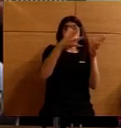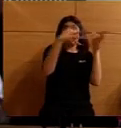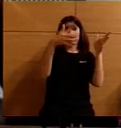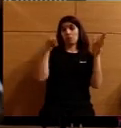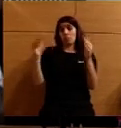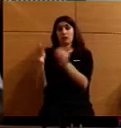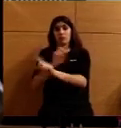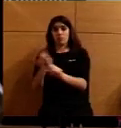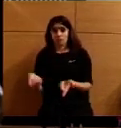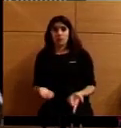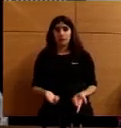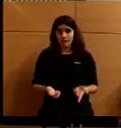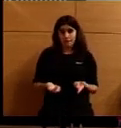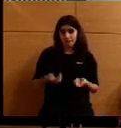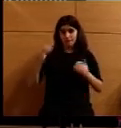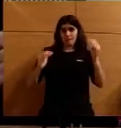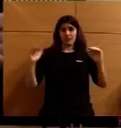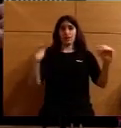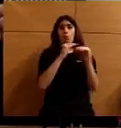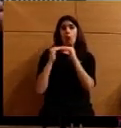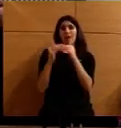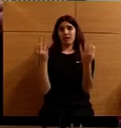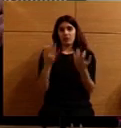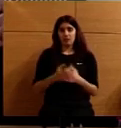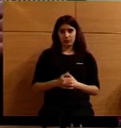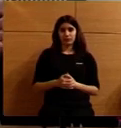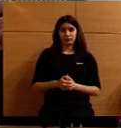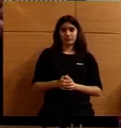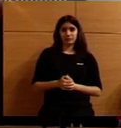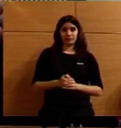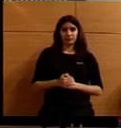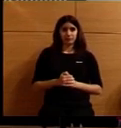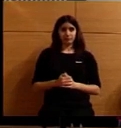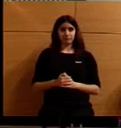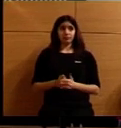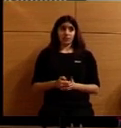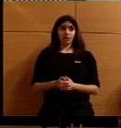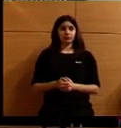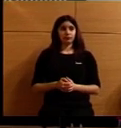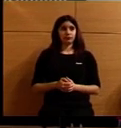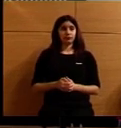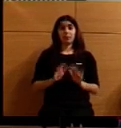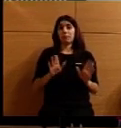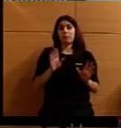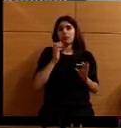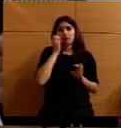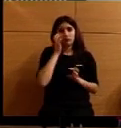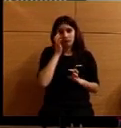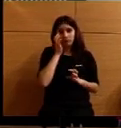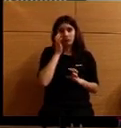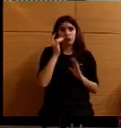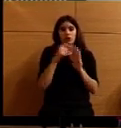pues tampoco creo que los ayuntamientos pequeños se les debería pedir muchas explicaciones. Claro, pero vamos, que no hay